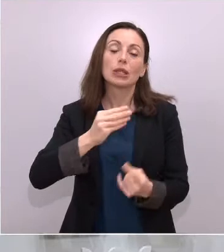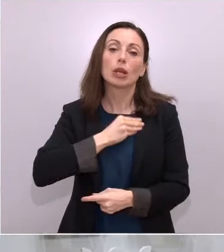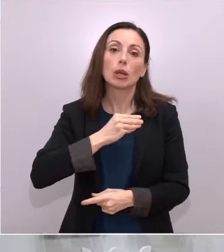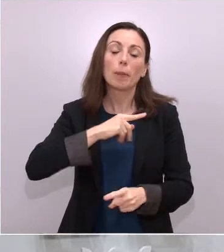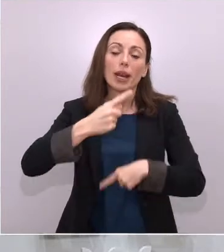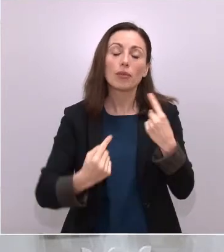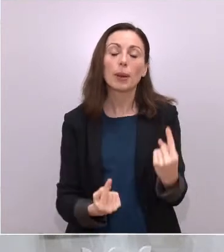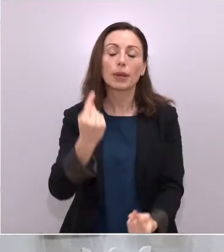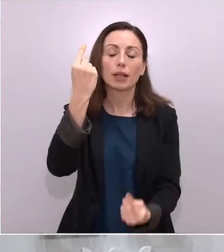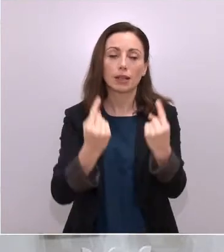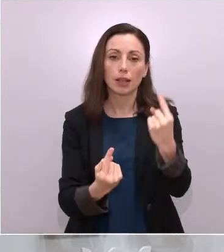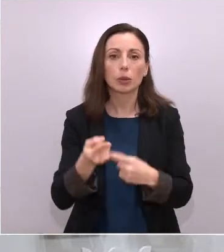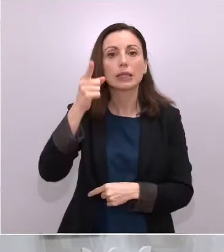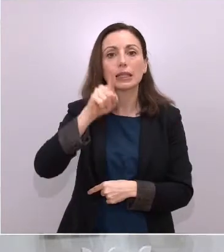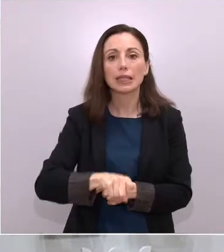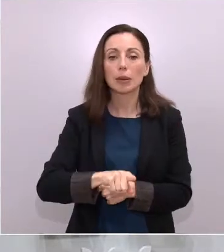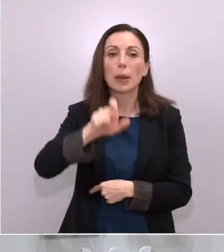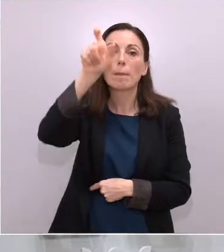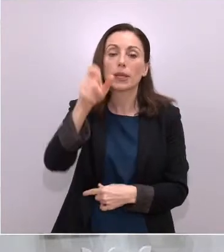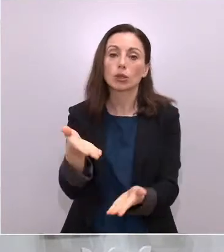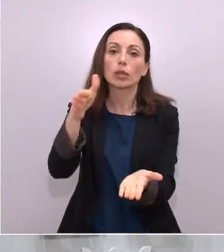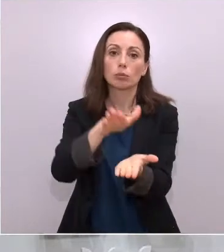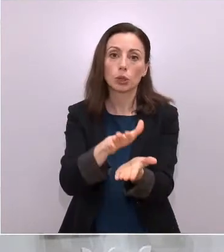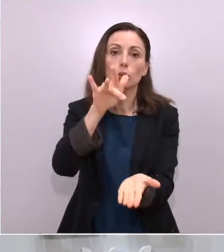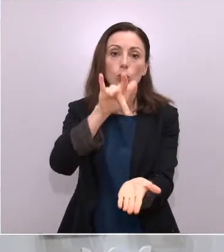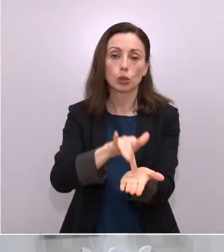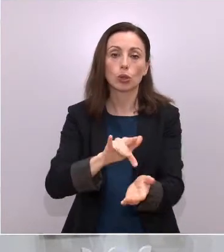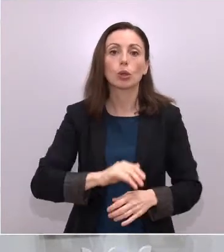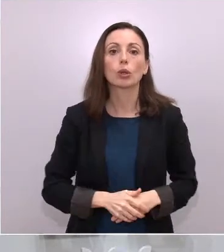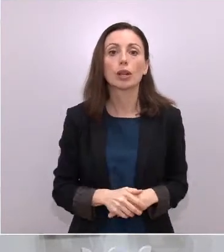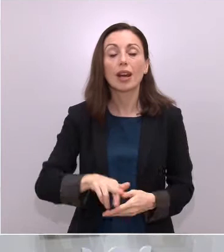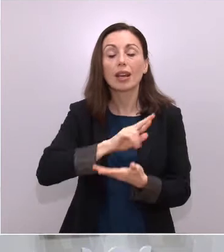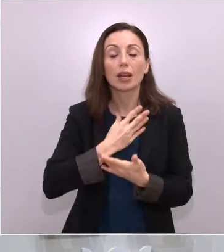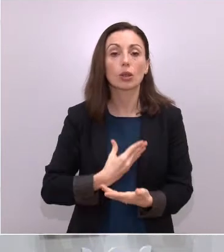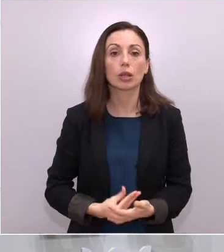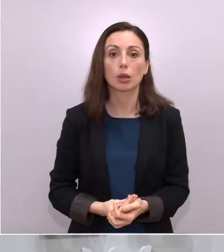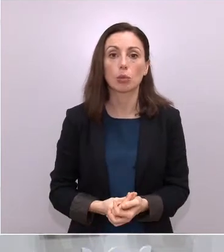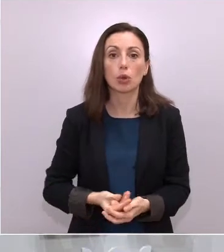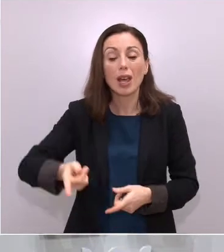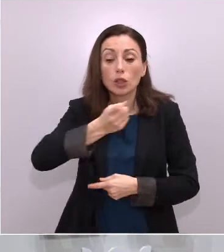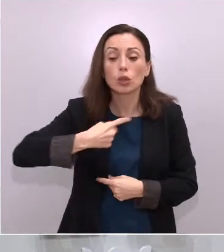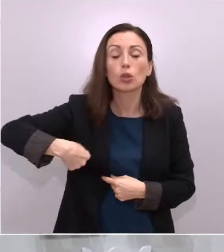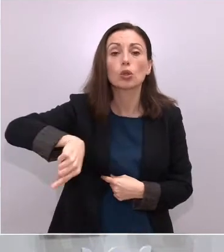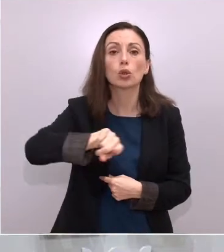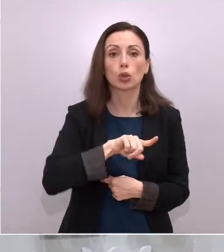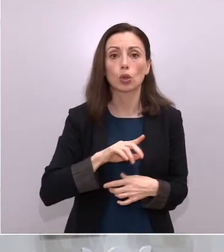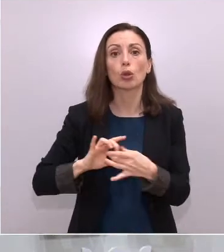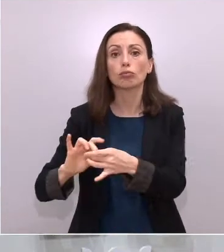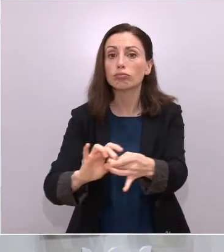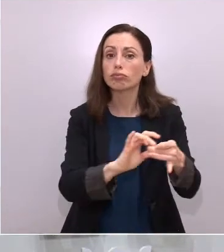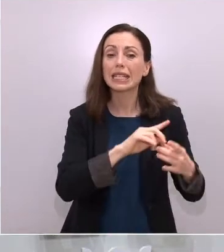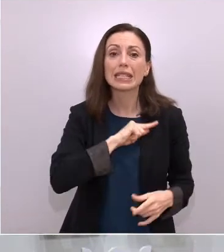familias también han perdido a un ser querido. Toda la región de Murcia, todos nosotros les hemos